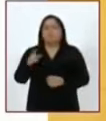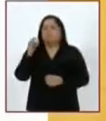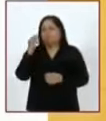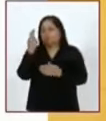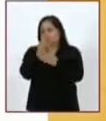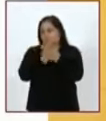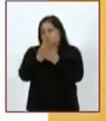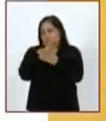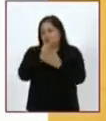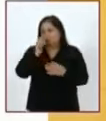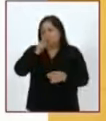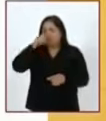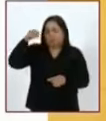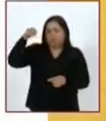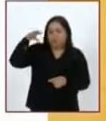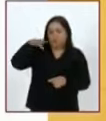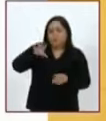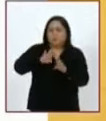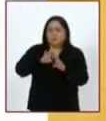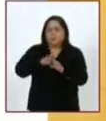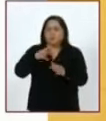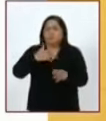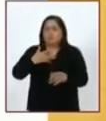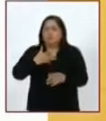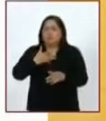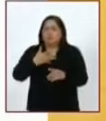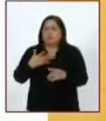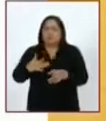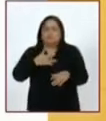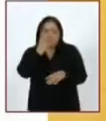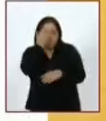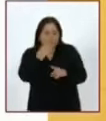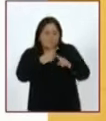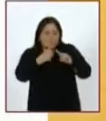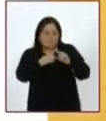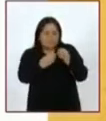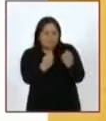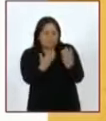iluminación va a permitir que exista dinamismo en las imágenes.